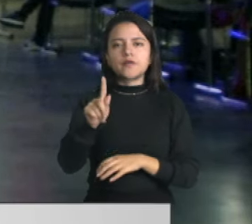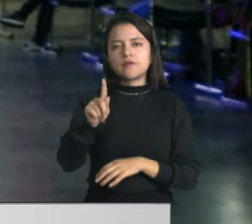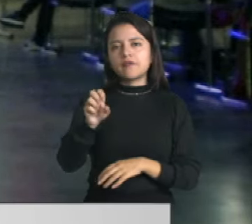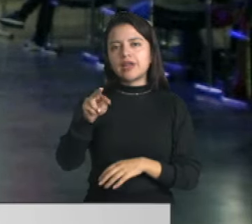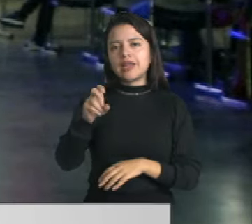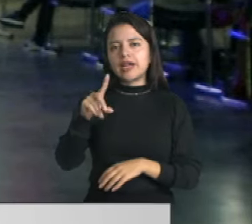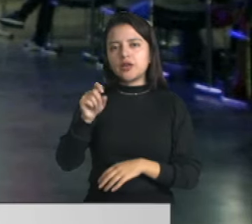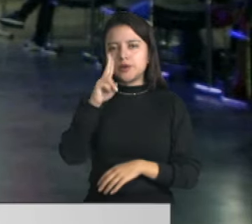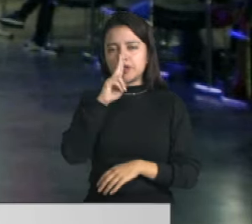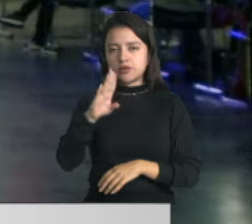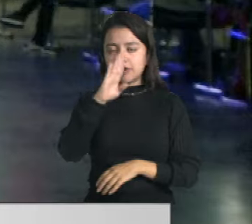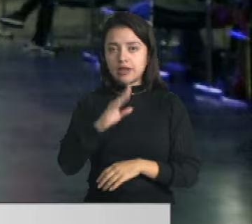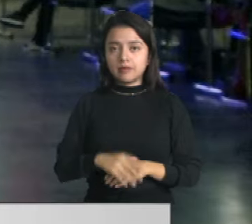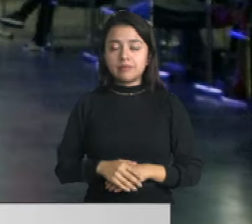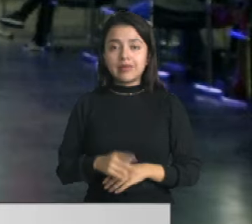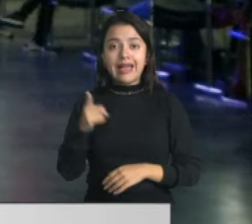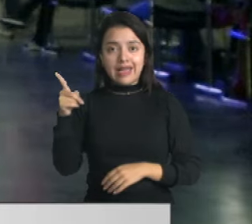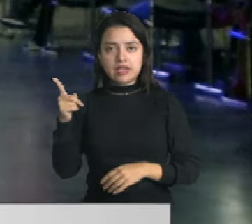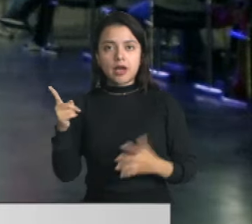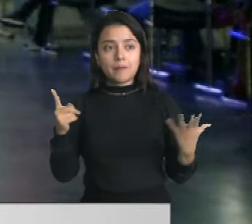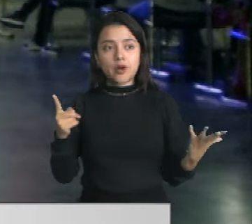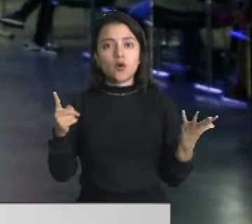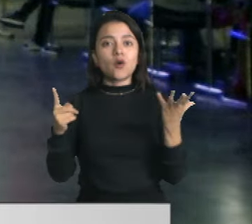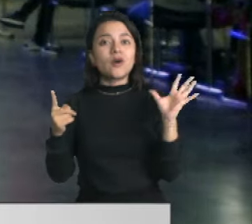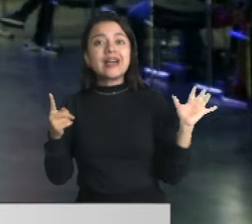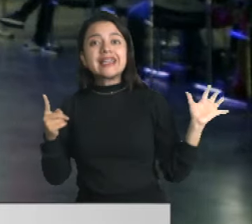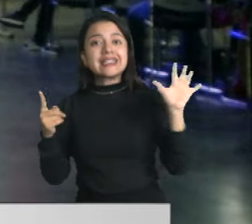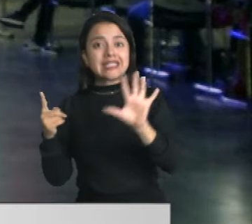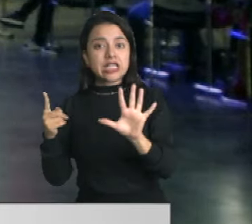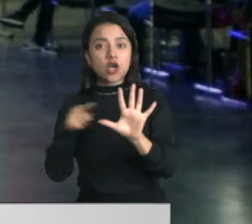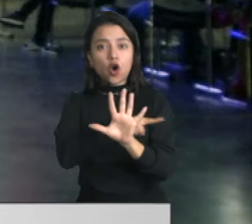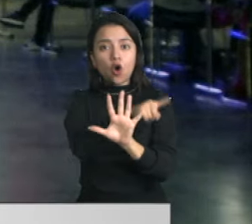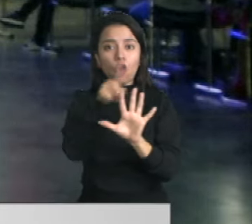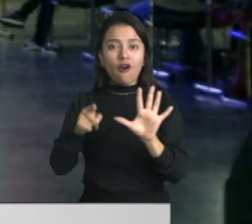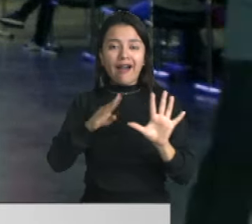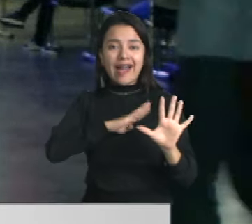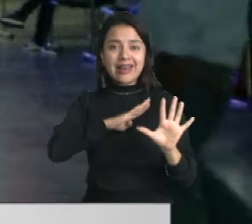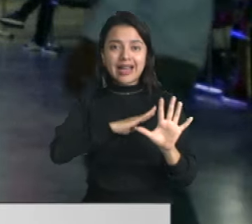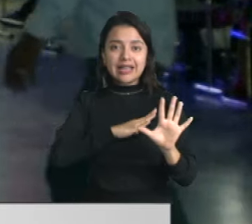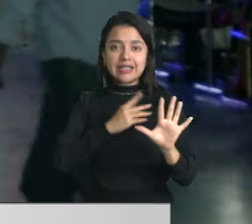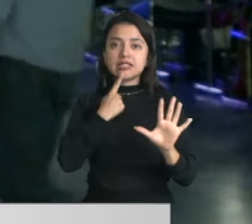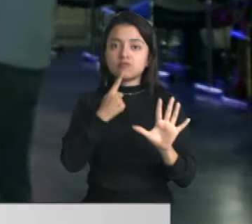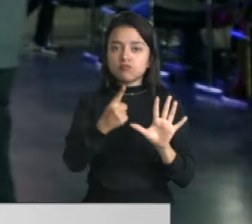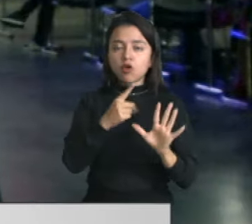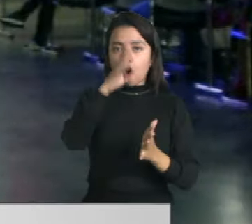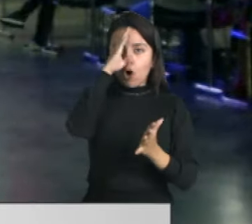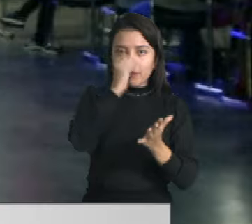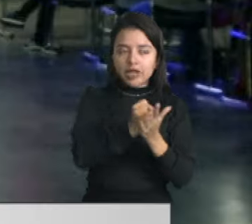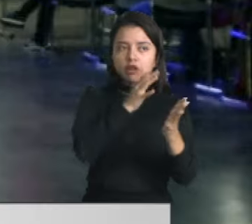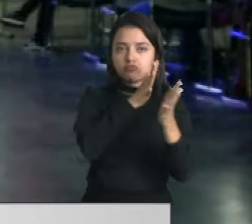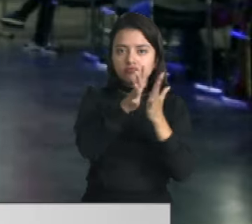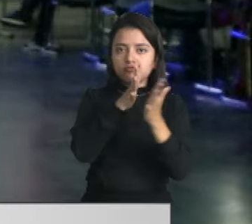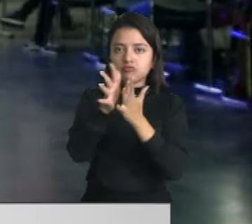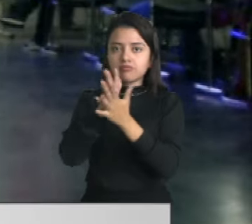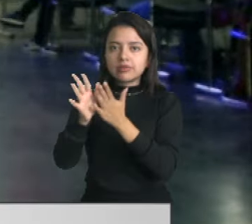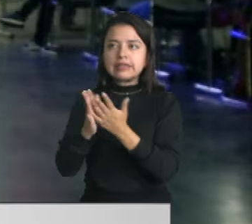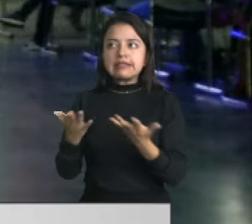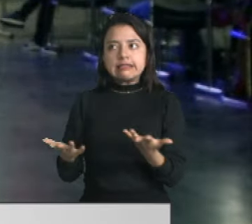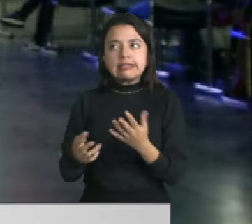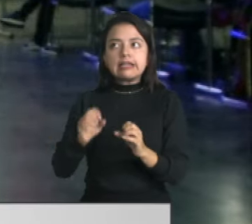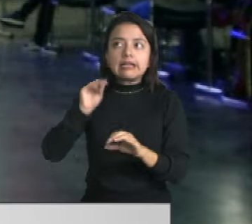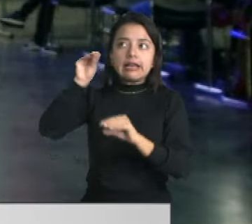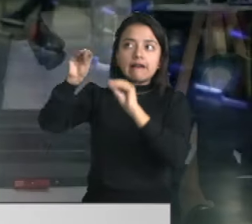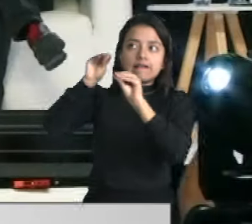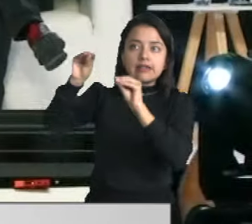también 5 alcaldes de ciudades capitales han hablado de la situación difícil en las relaciones con el presidente Gustavo